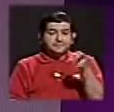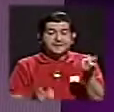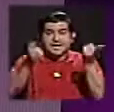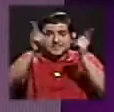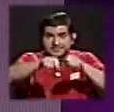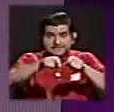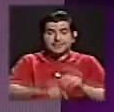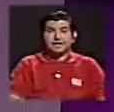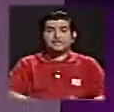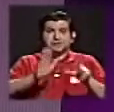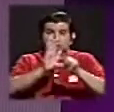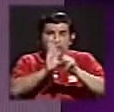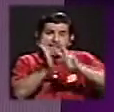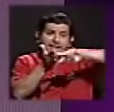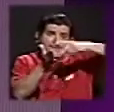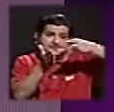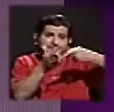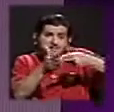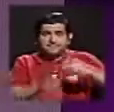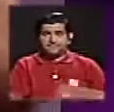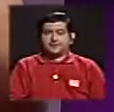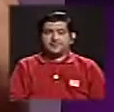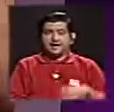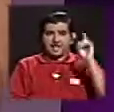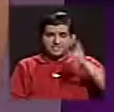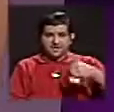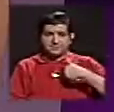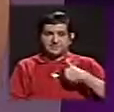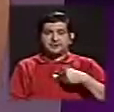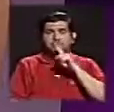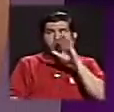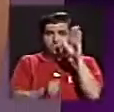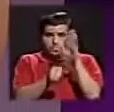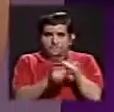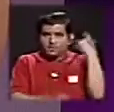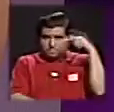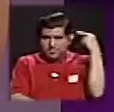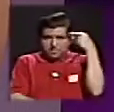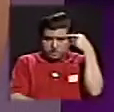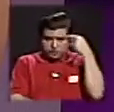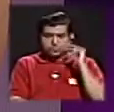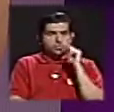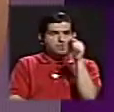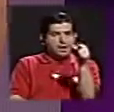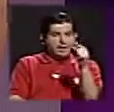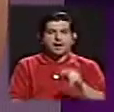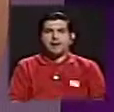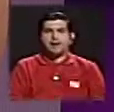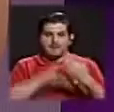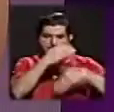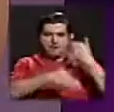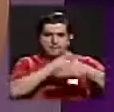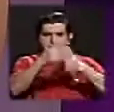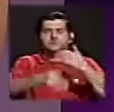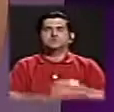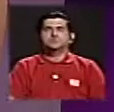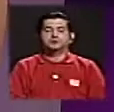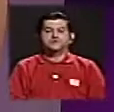caso, legalizar significa entonces que tiene que haber todo un compromiso del Estado con ese